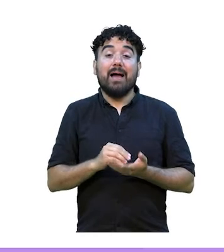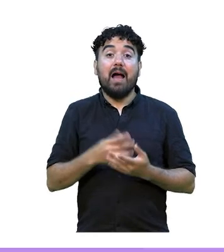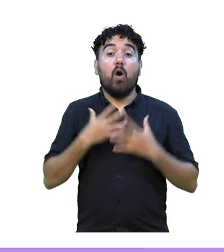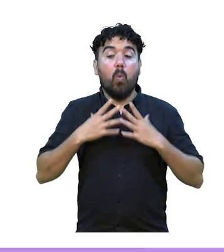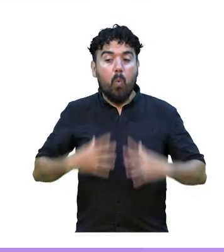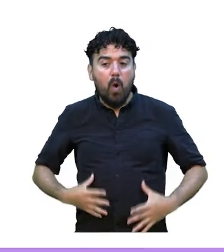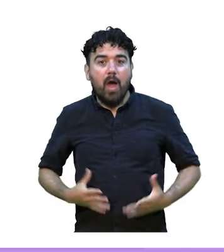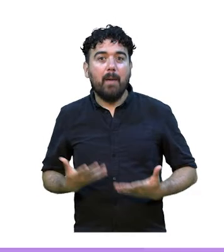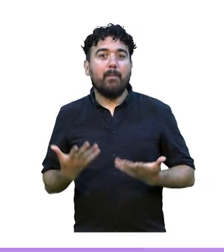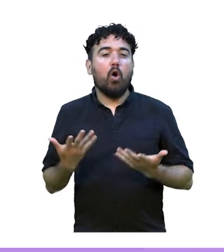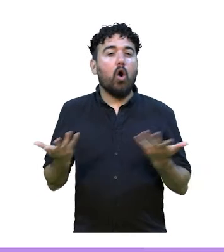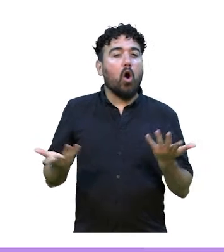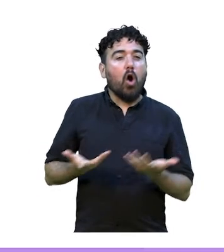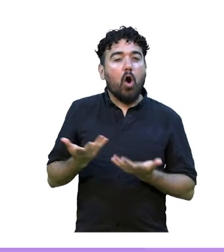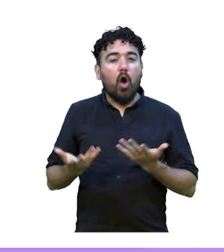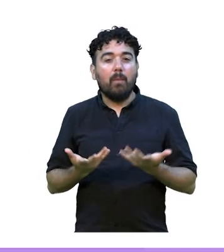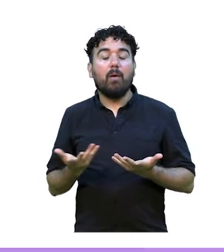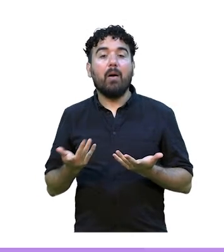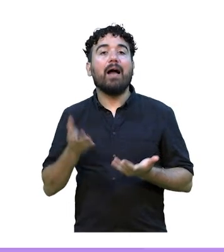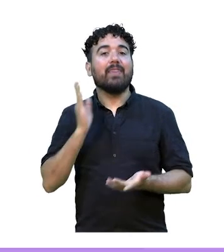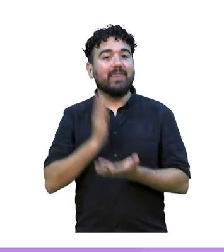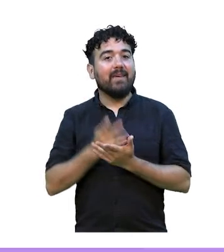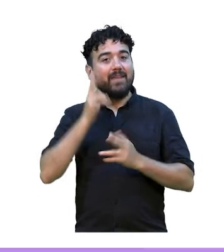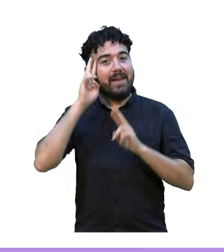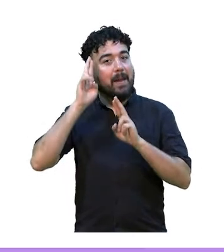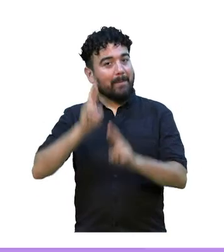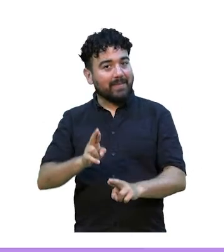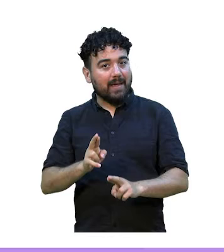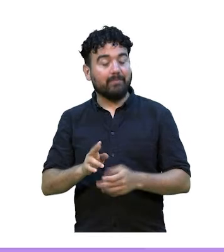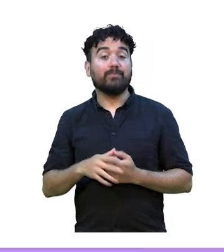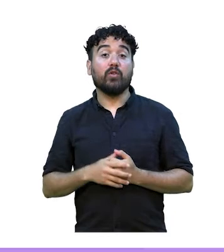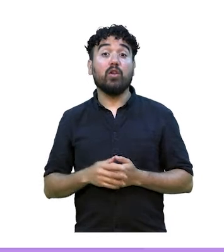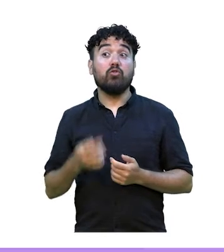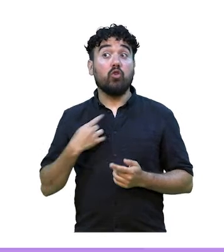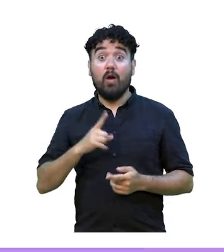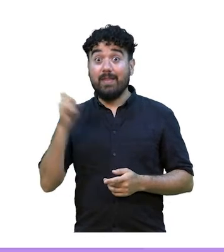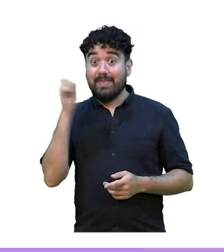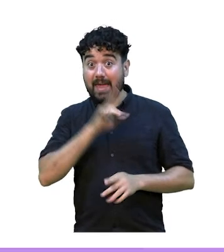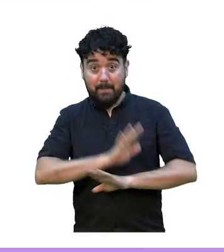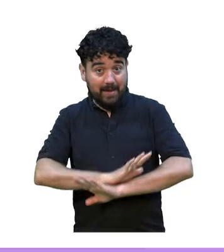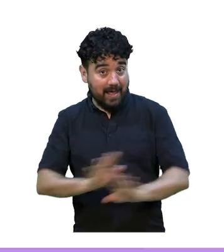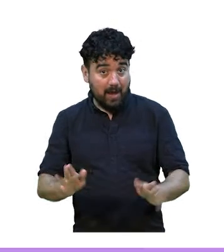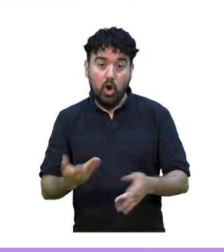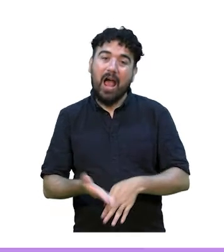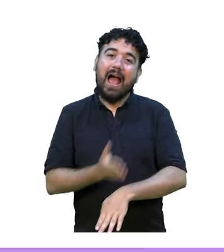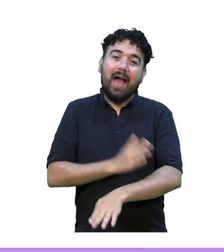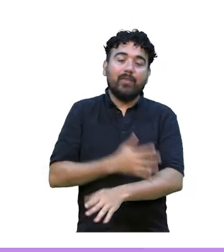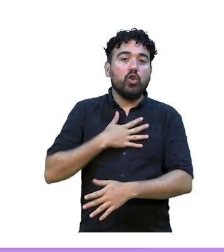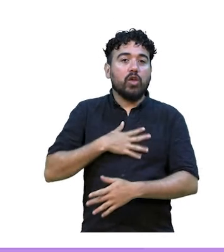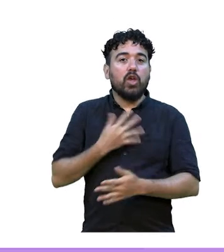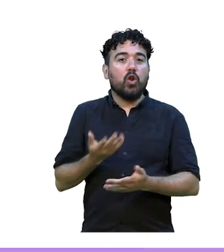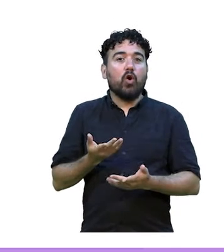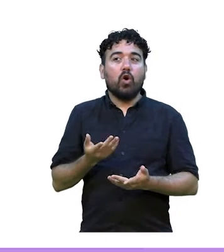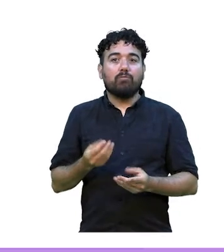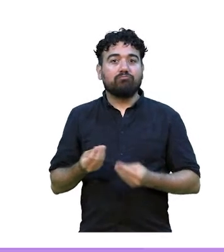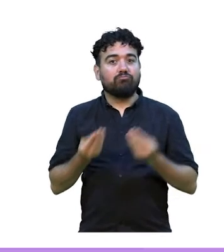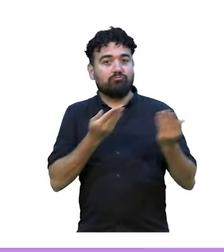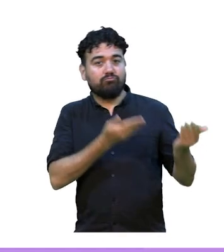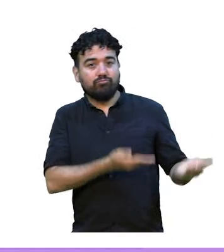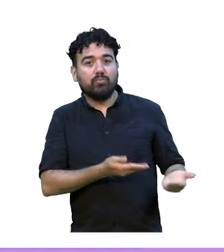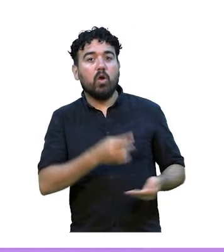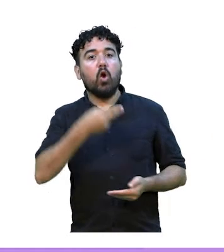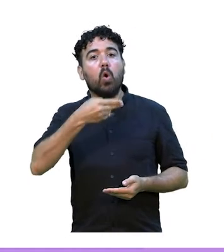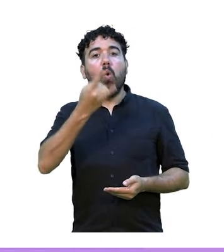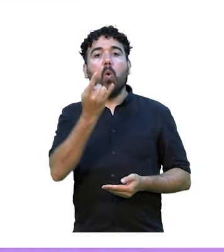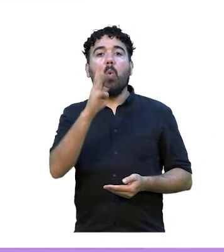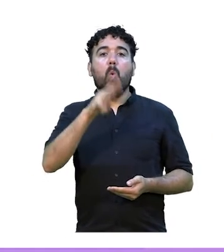no?, sobre el goce del cuerpo, ¿cierto?, dentro de un ámbito de respeto. Yo, antes de terminar, quiero y de